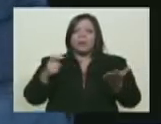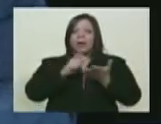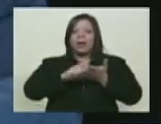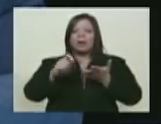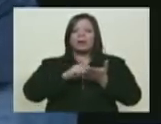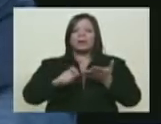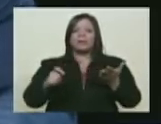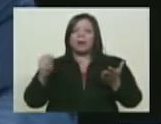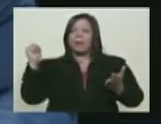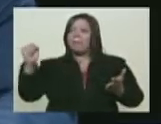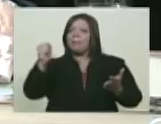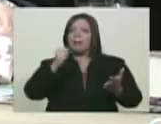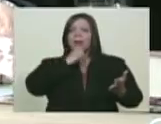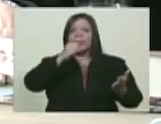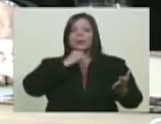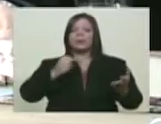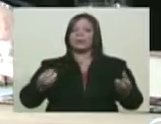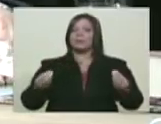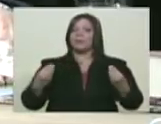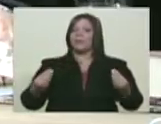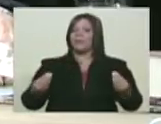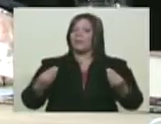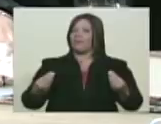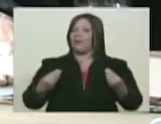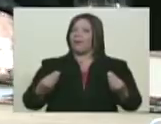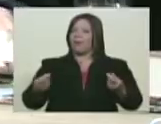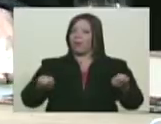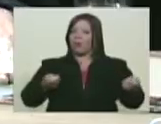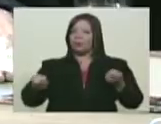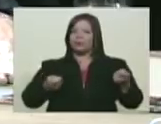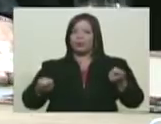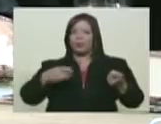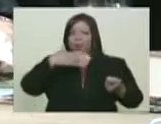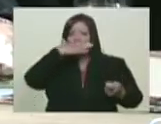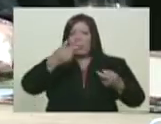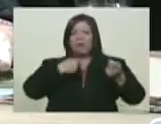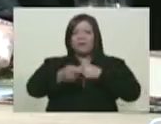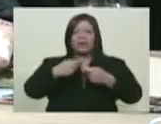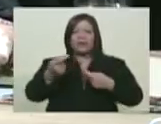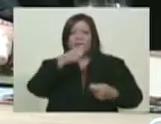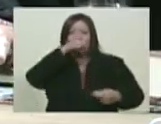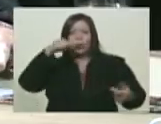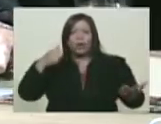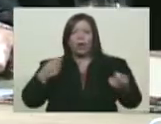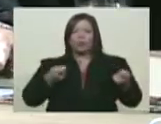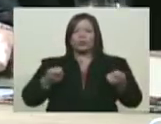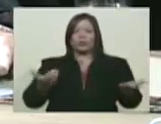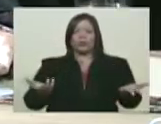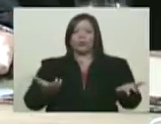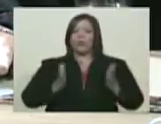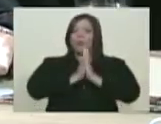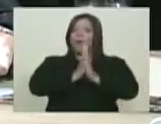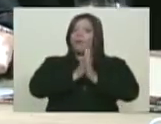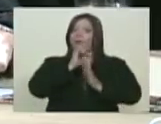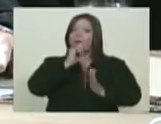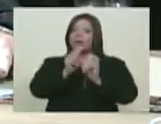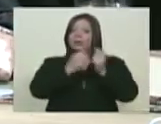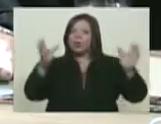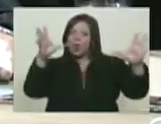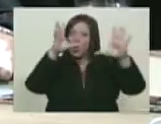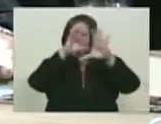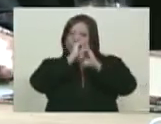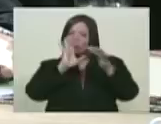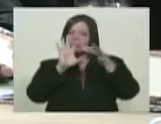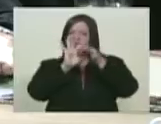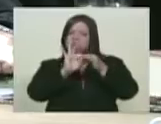para que dejaran de matarle a los periodistas. Sí. Una cosa y cosas todavía más terribles cuando un periodista investiga los oscuros nexos